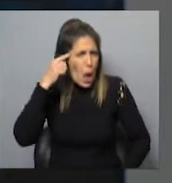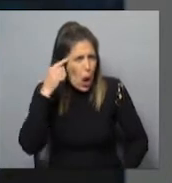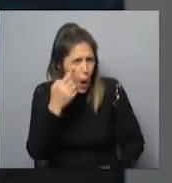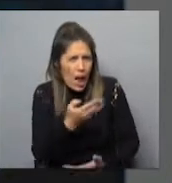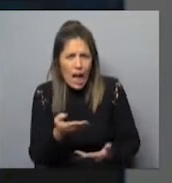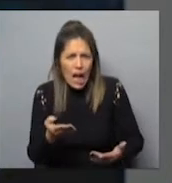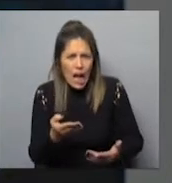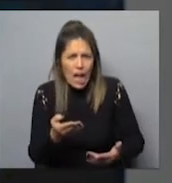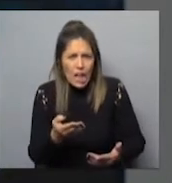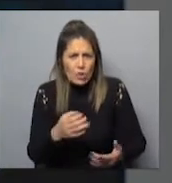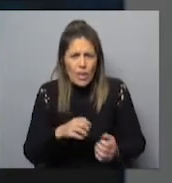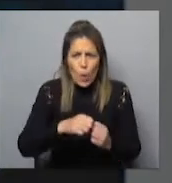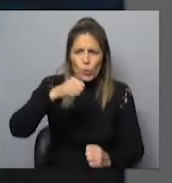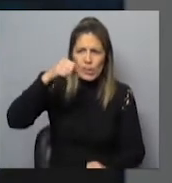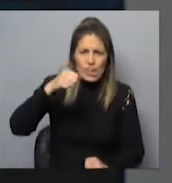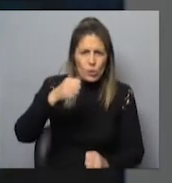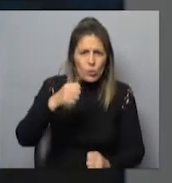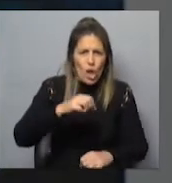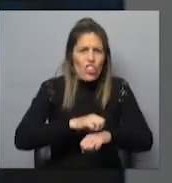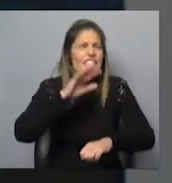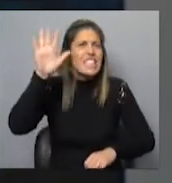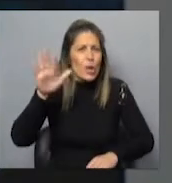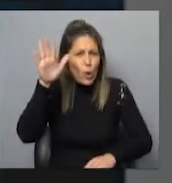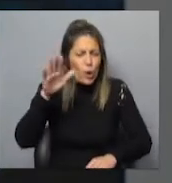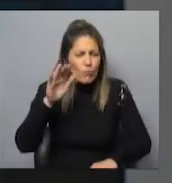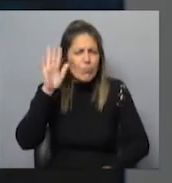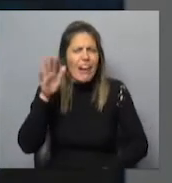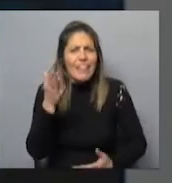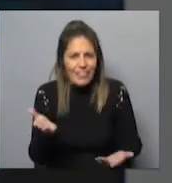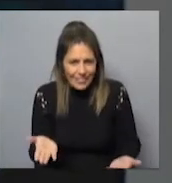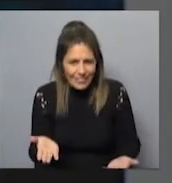este tuvieron título de psicólogo de psicólogo